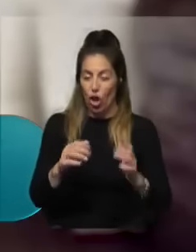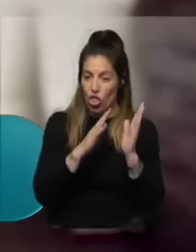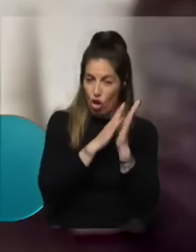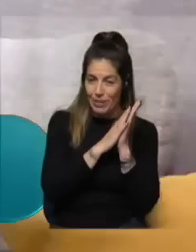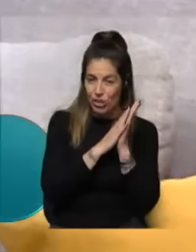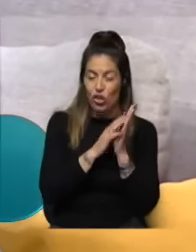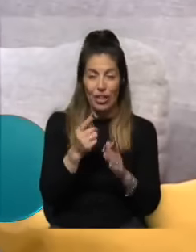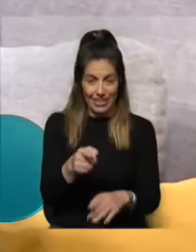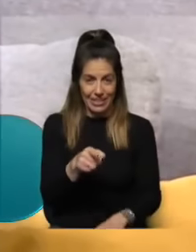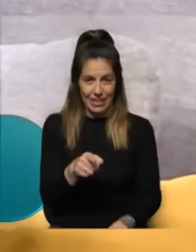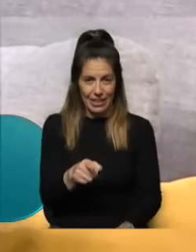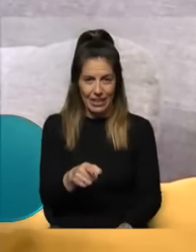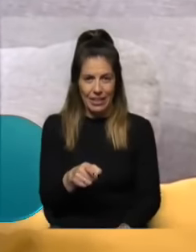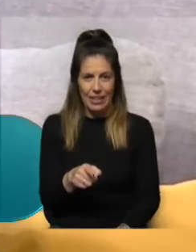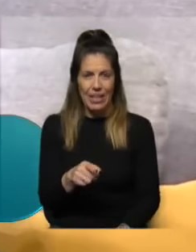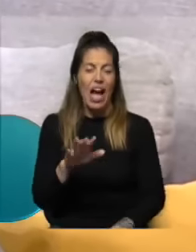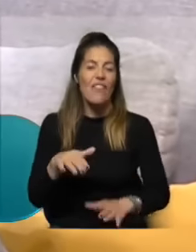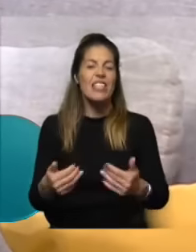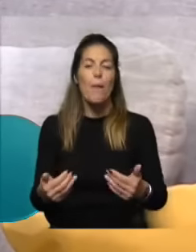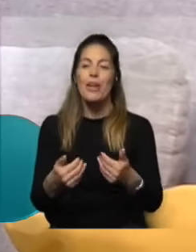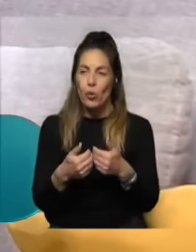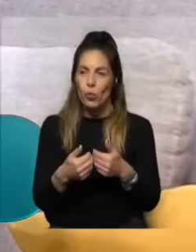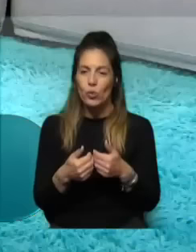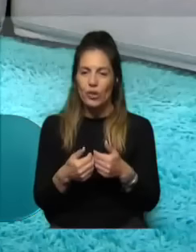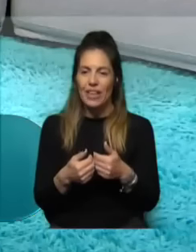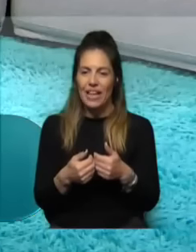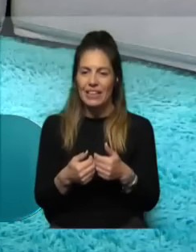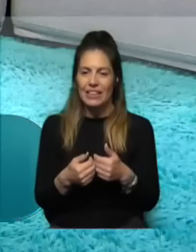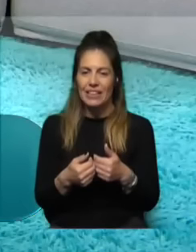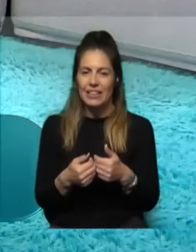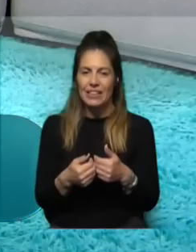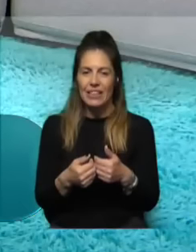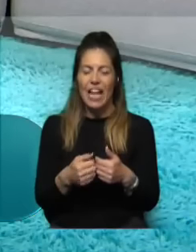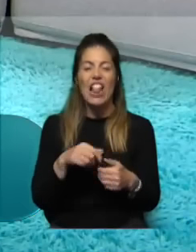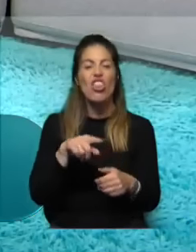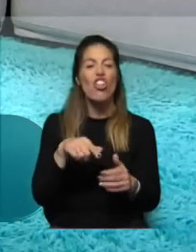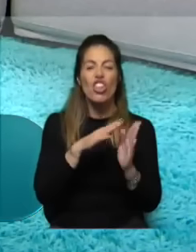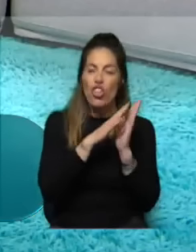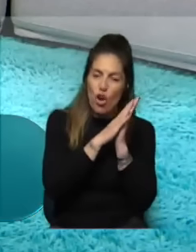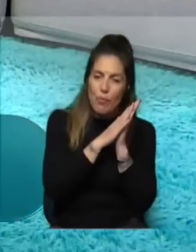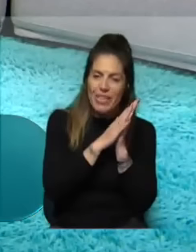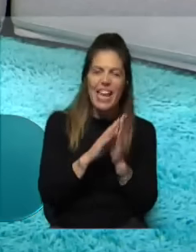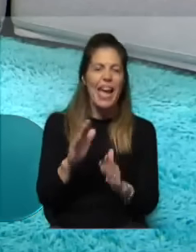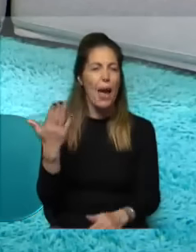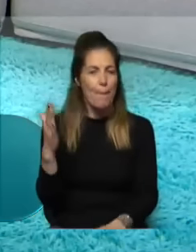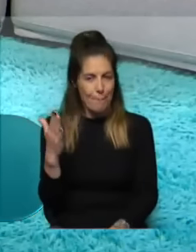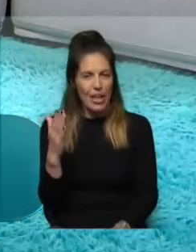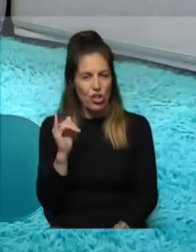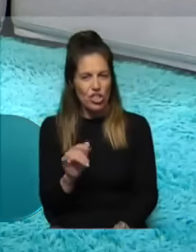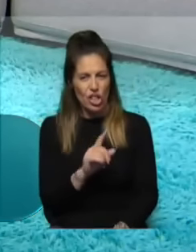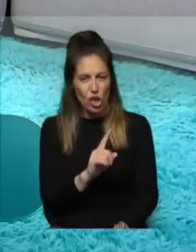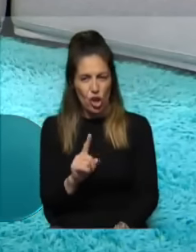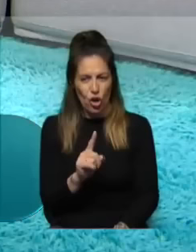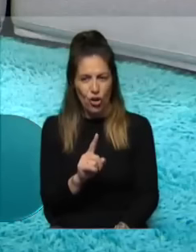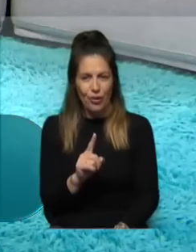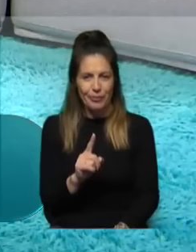dormitorio. La clave, porque mucha gente preguntó, allí en los dormitorios, tengo espejos en el dormitorio, yo qué sé